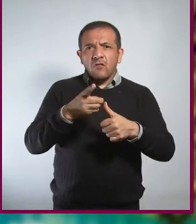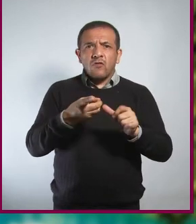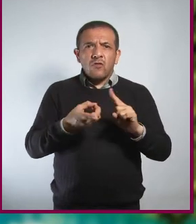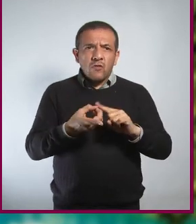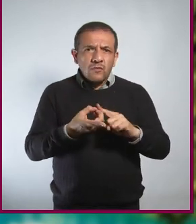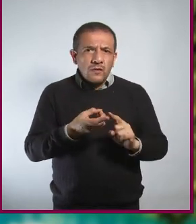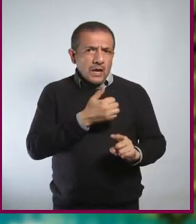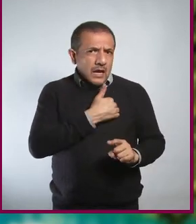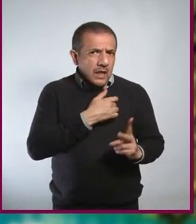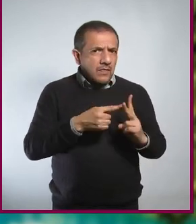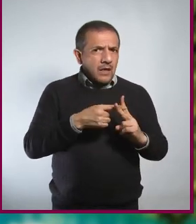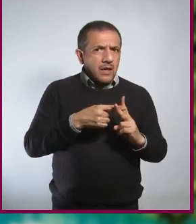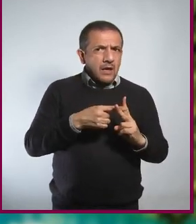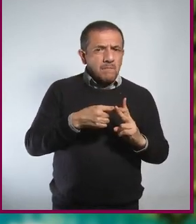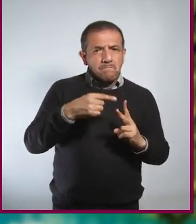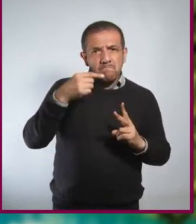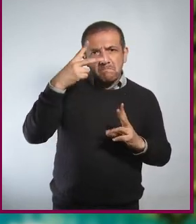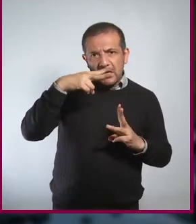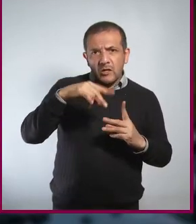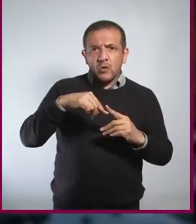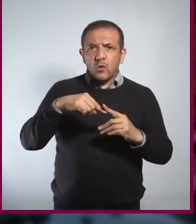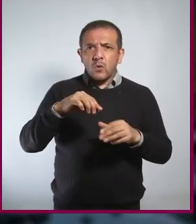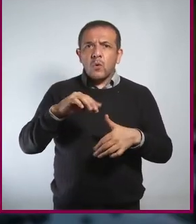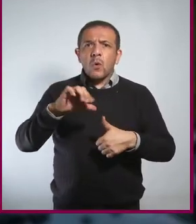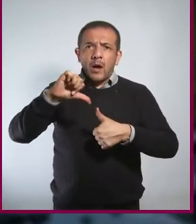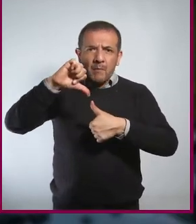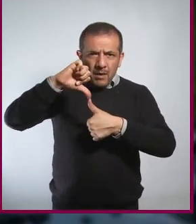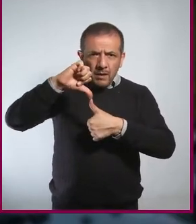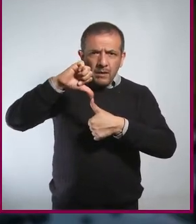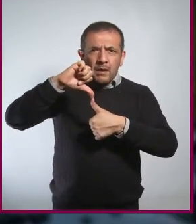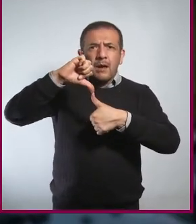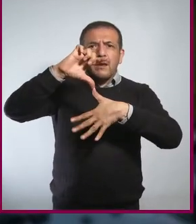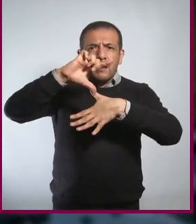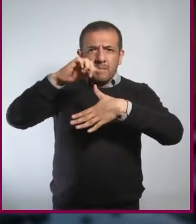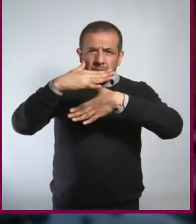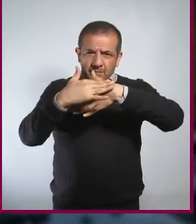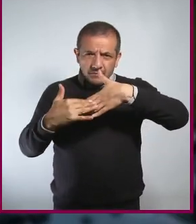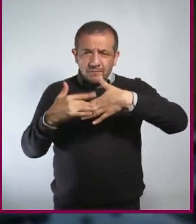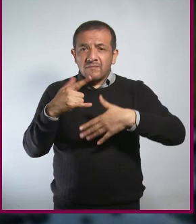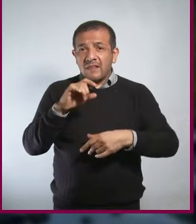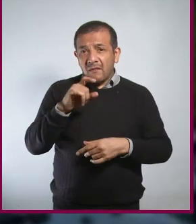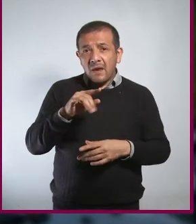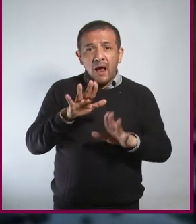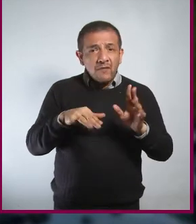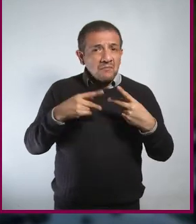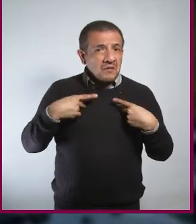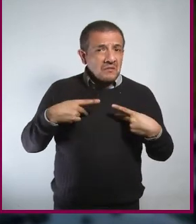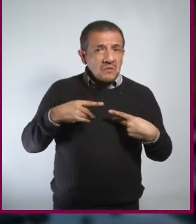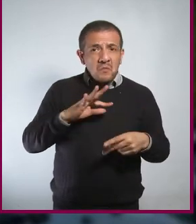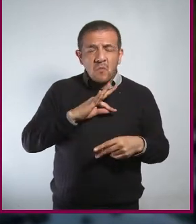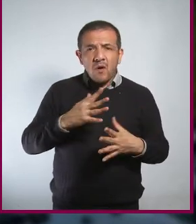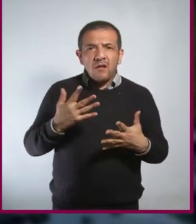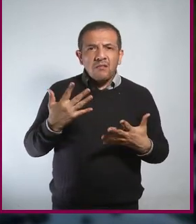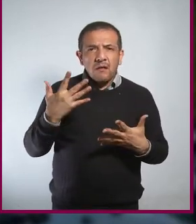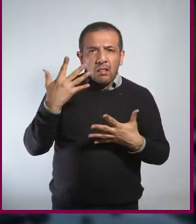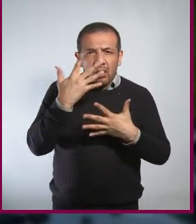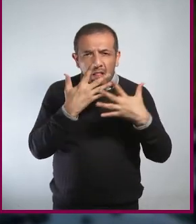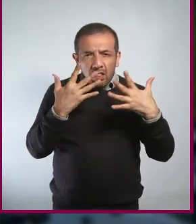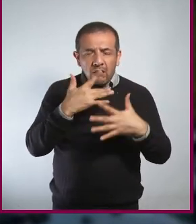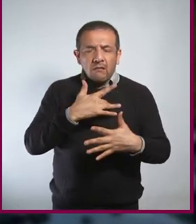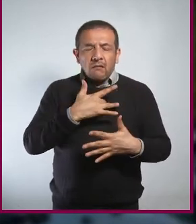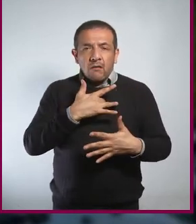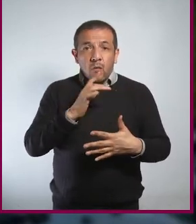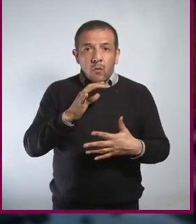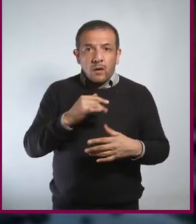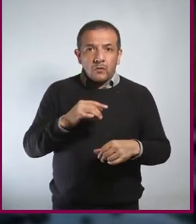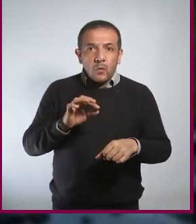América Central y América del Sur. Aunque los síntomas de los primeros días se pueden confundir con otros malestares, cuando